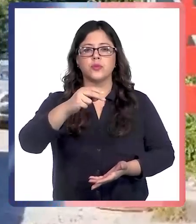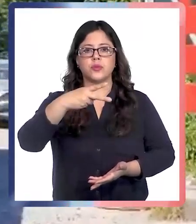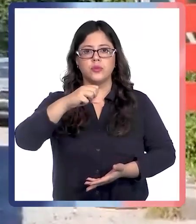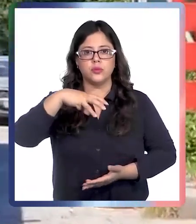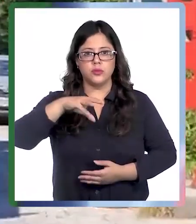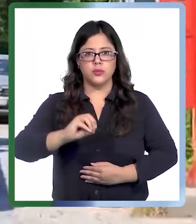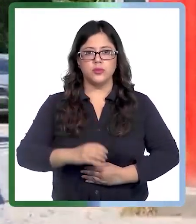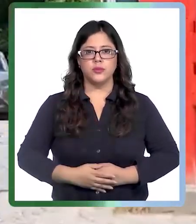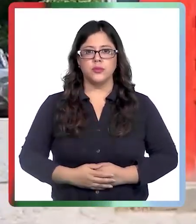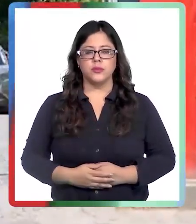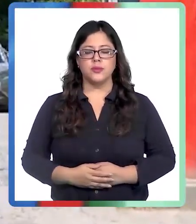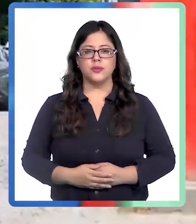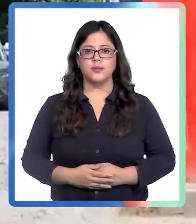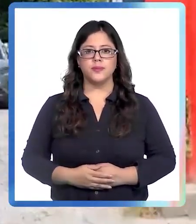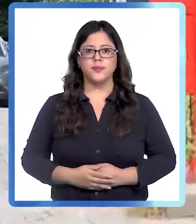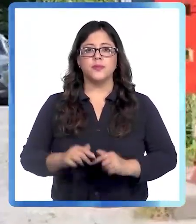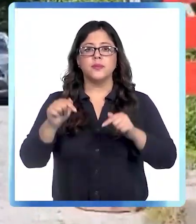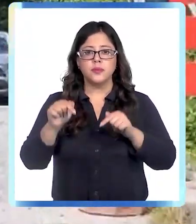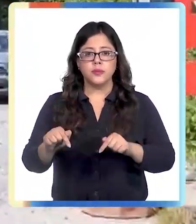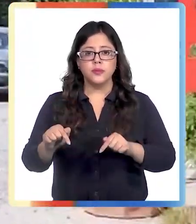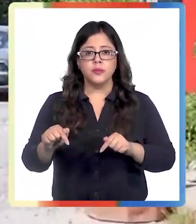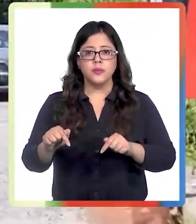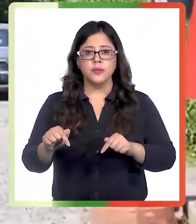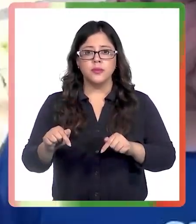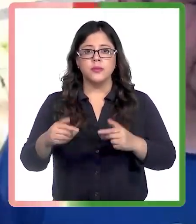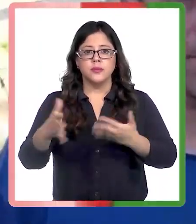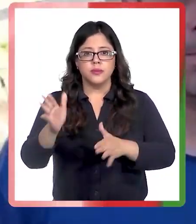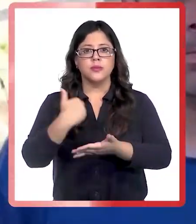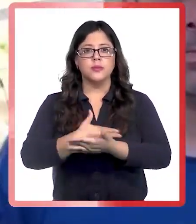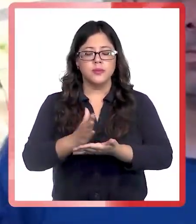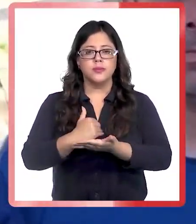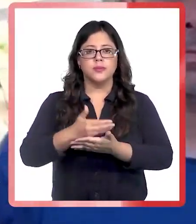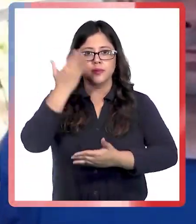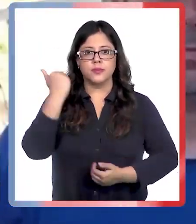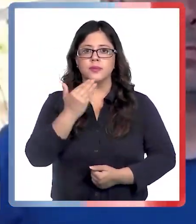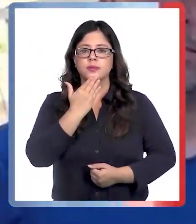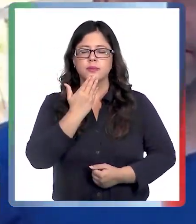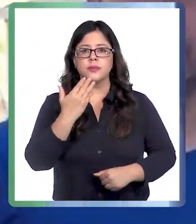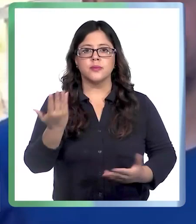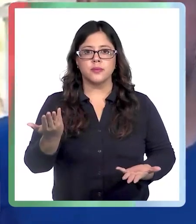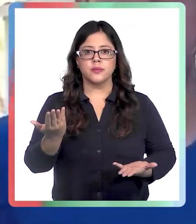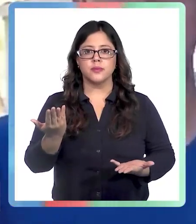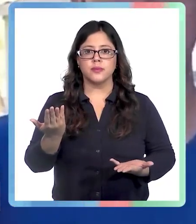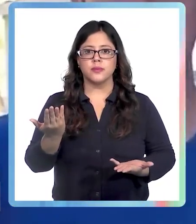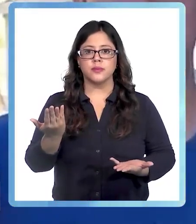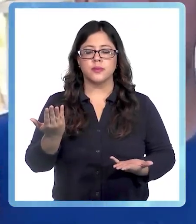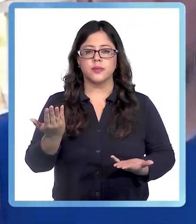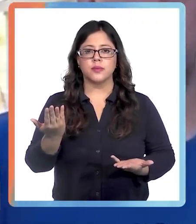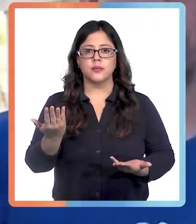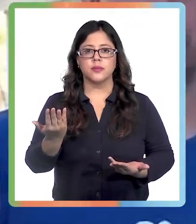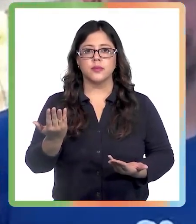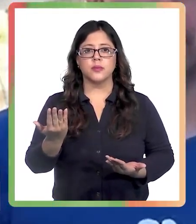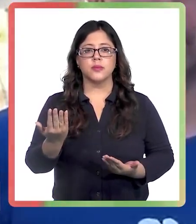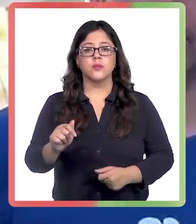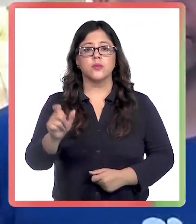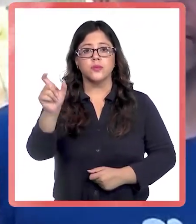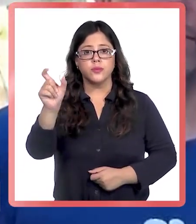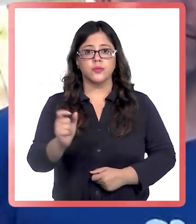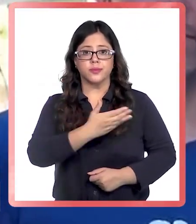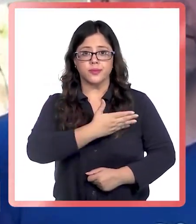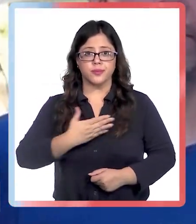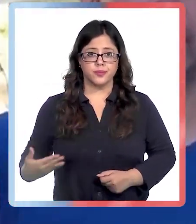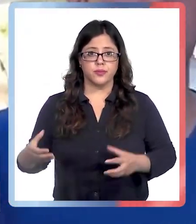características. Nos queda, y así lo planificamos también con el señor presidente